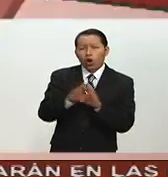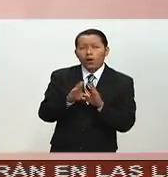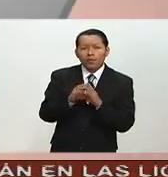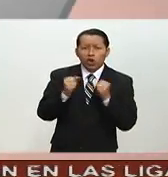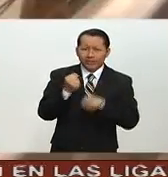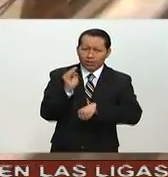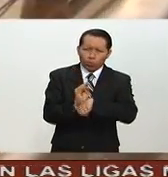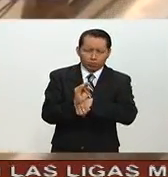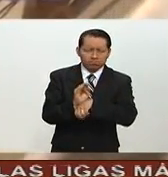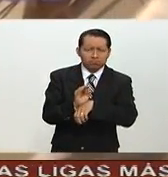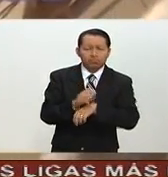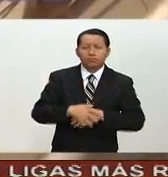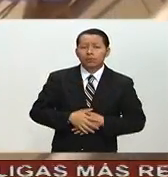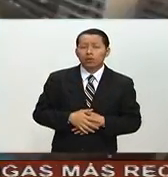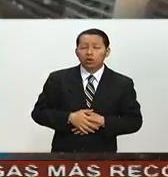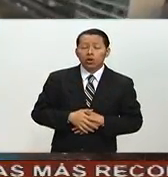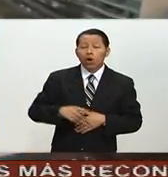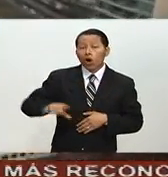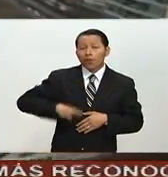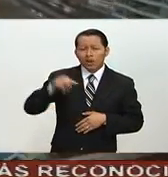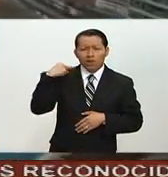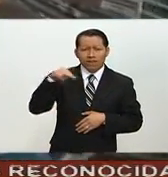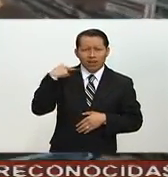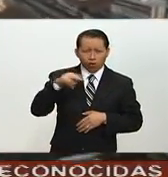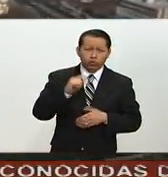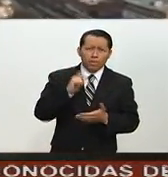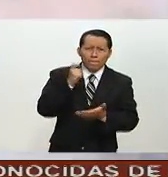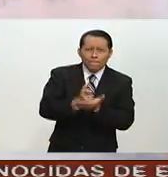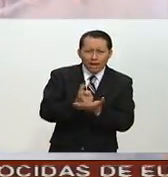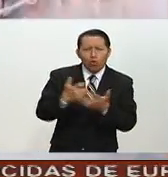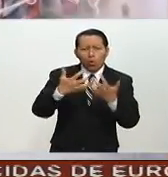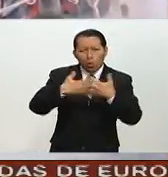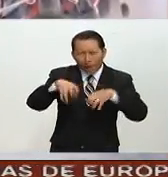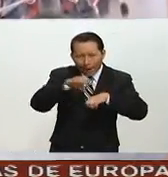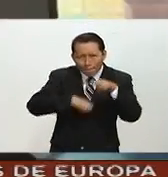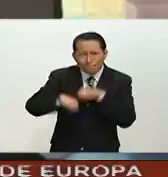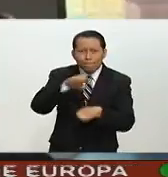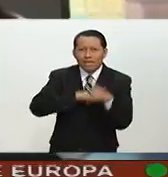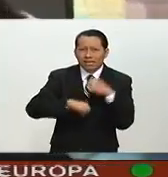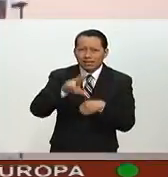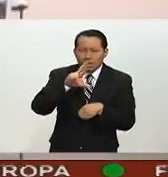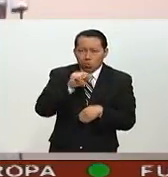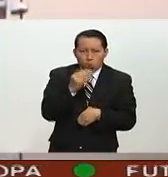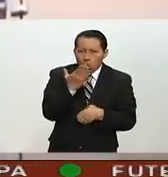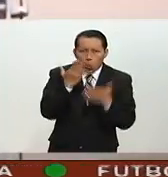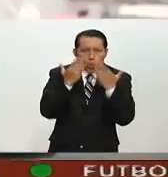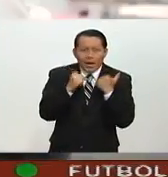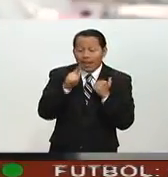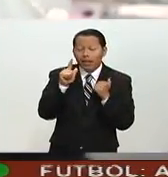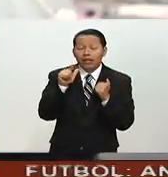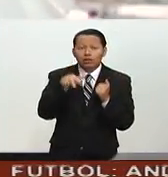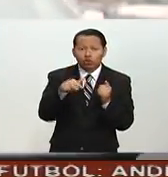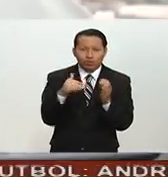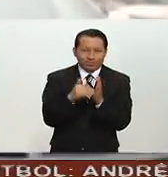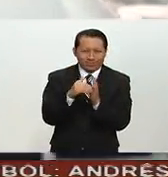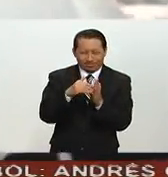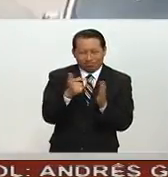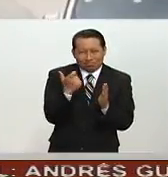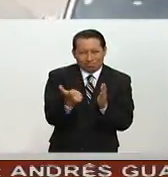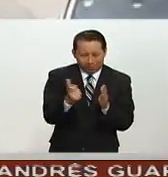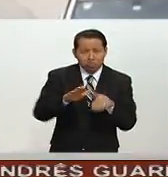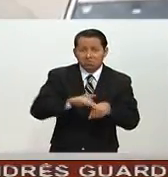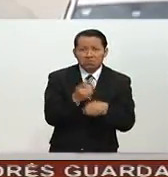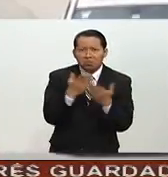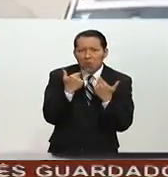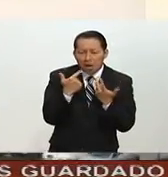seguridad. El gobierno de Veracruz pagó a empresas fantasma 18,000 millones de pesos por bienes que no existen,